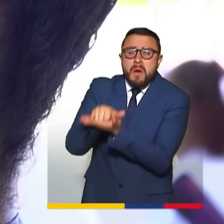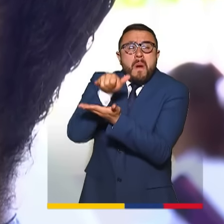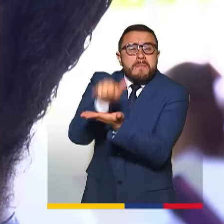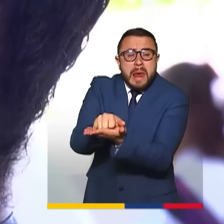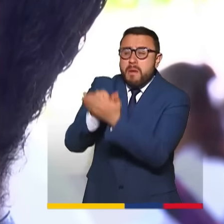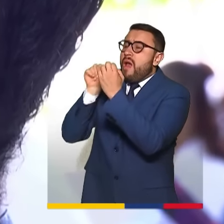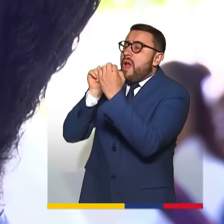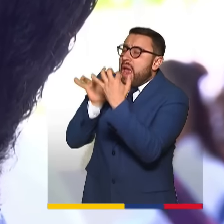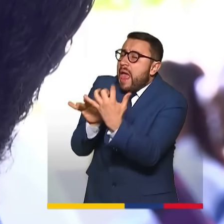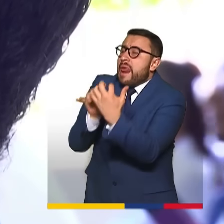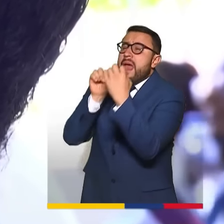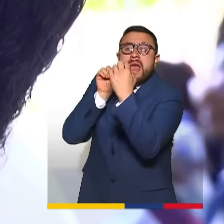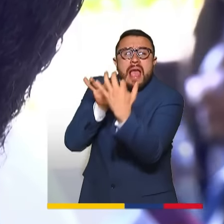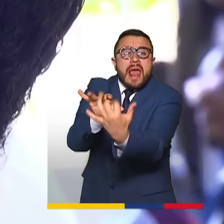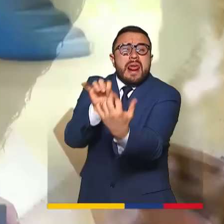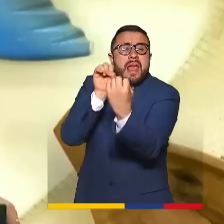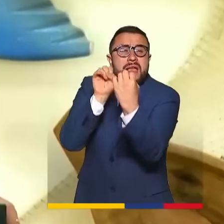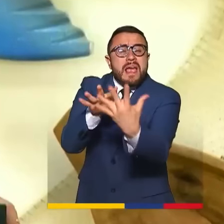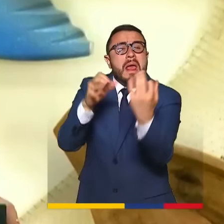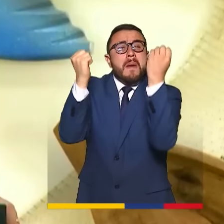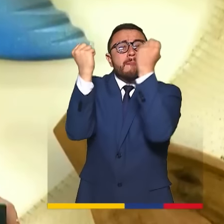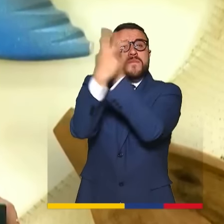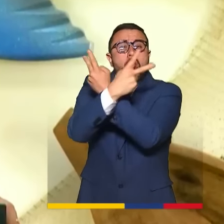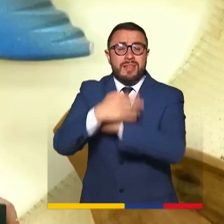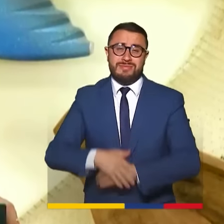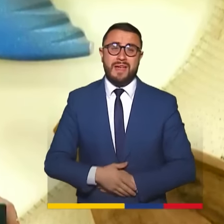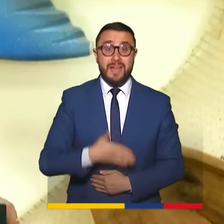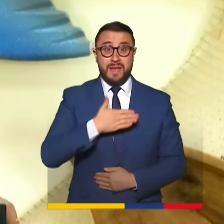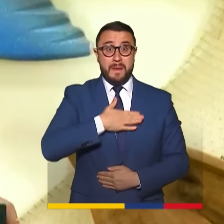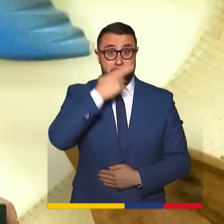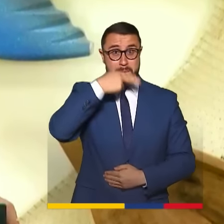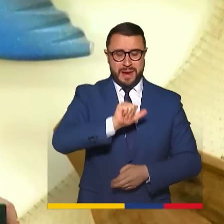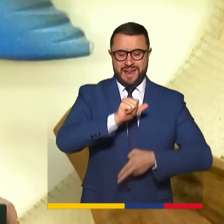y sin ser ella culpable, Antonella